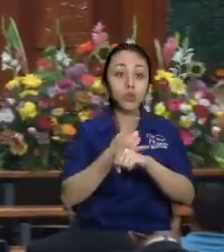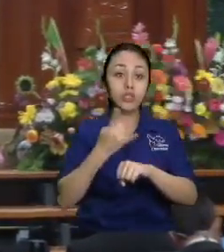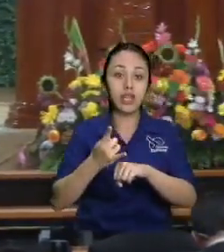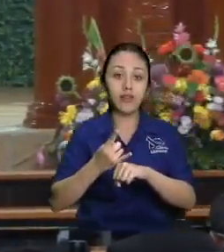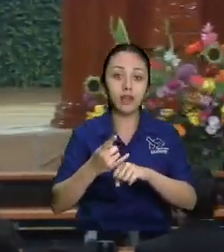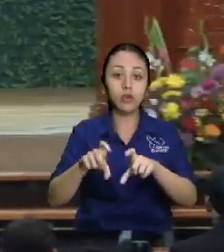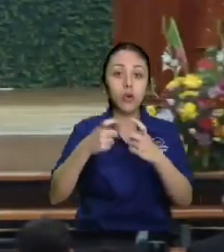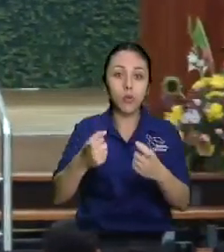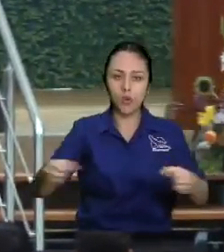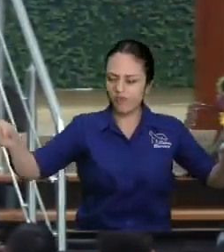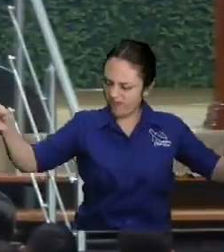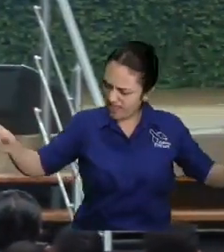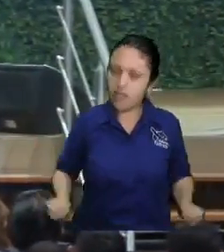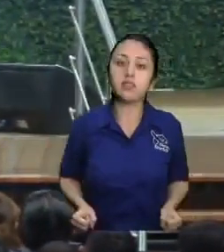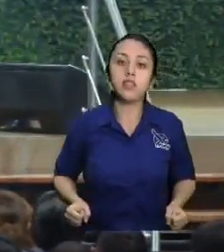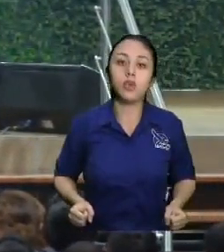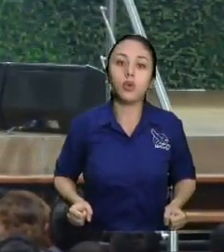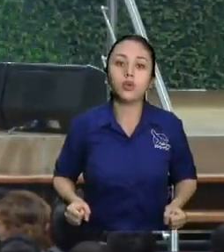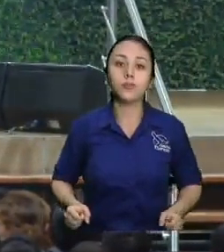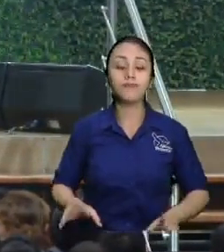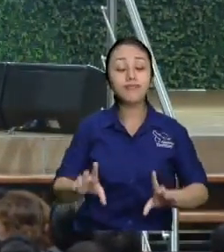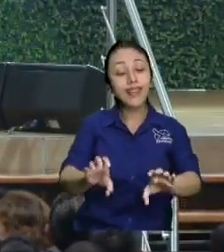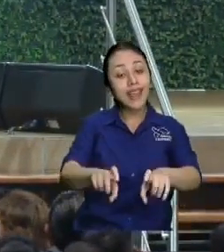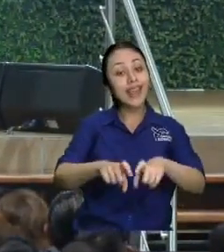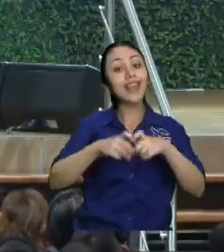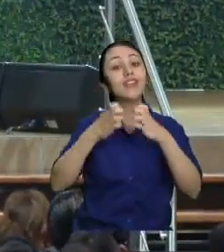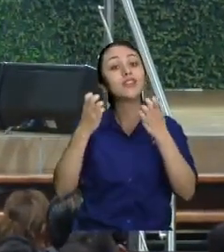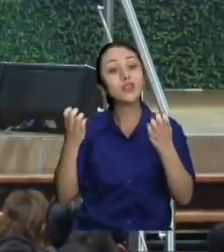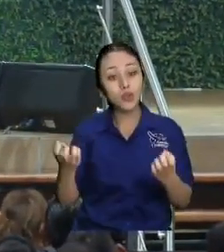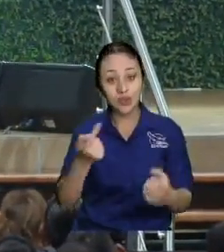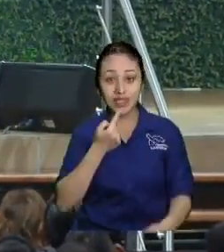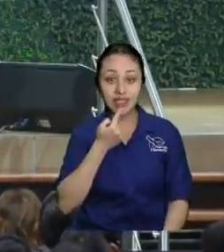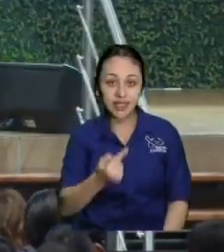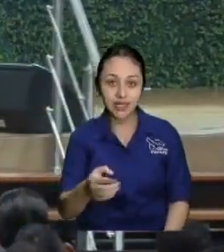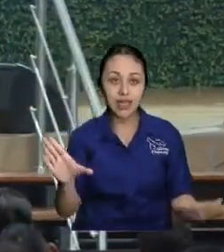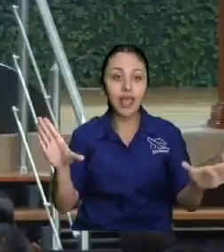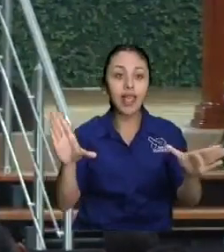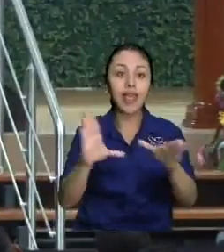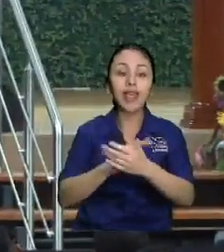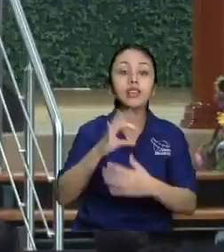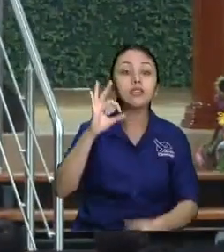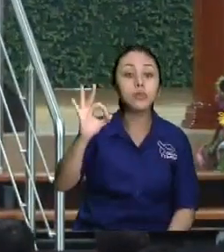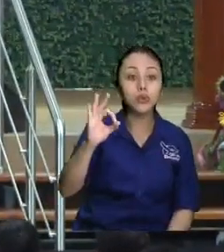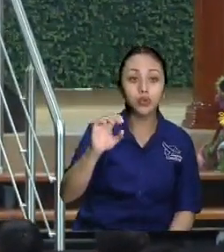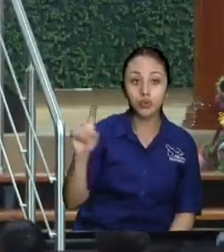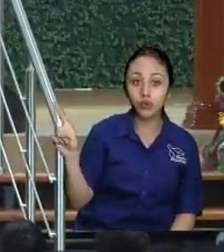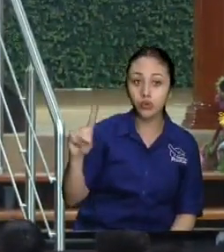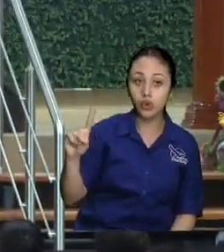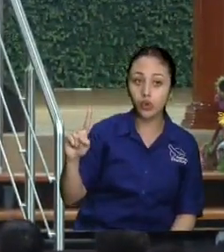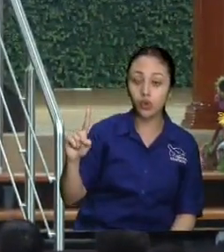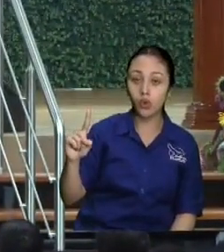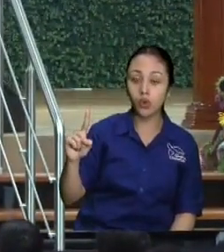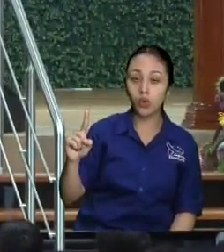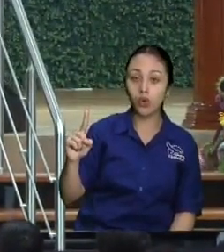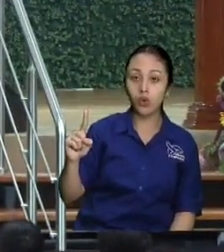maridos, no sean cilicio con su esposa. ¿Qué quiere decir eso?